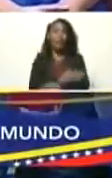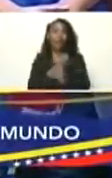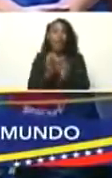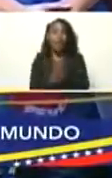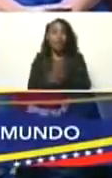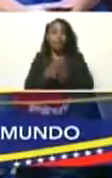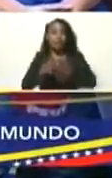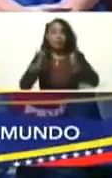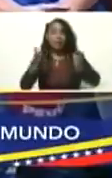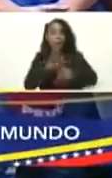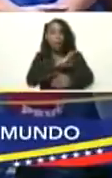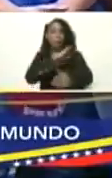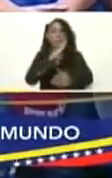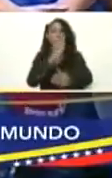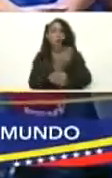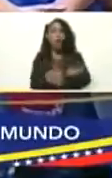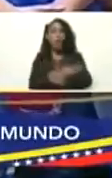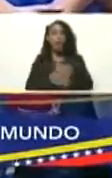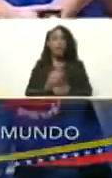volviera poderosa.